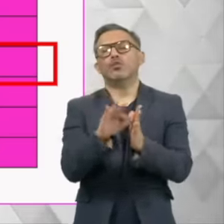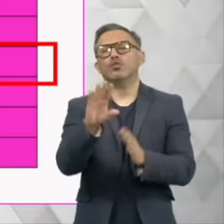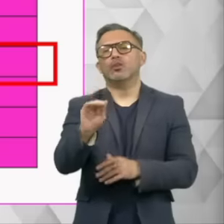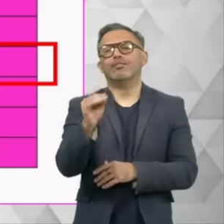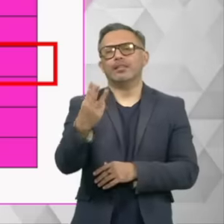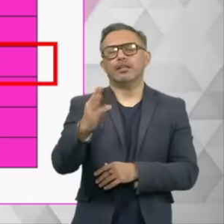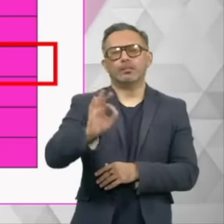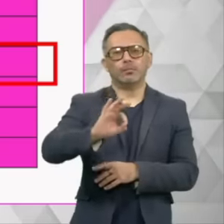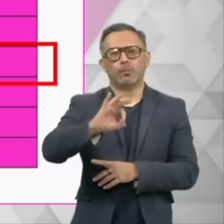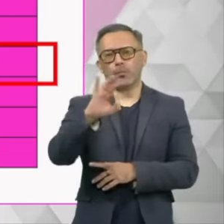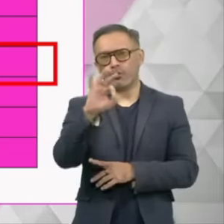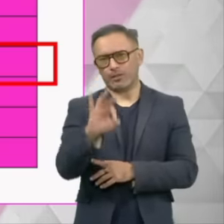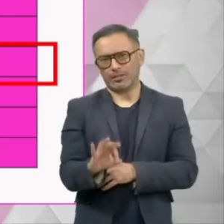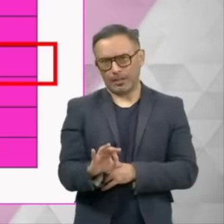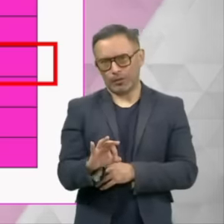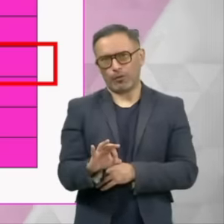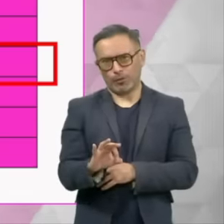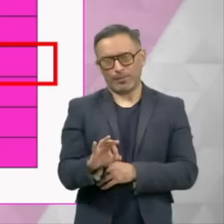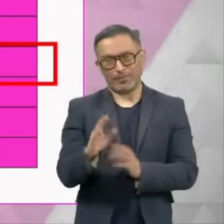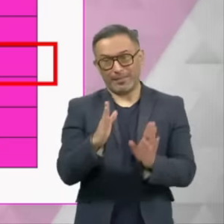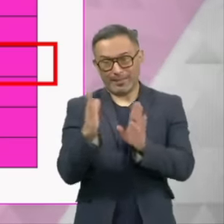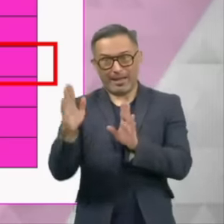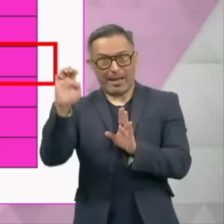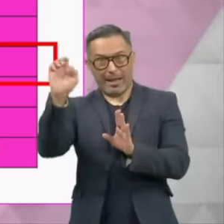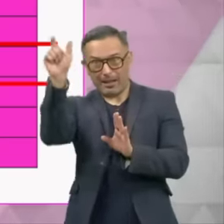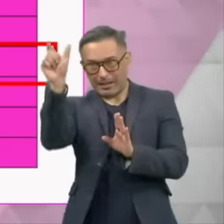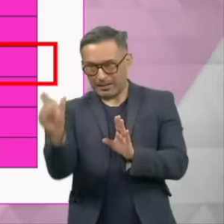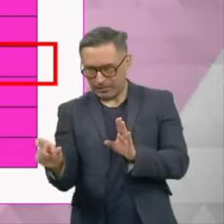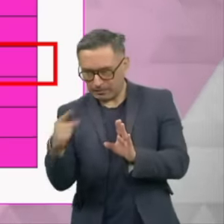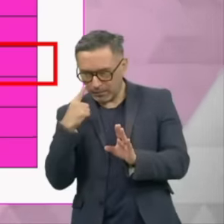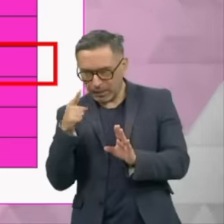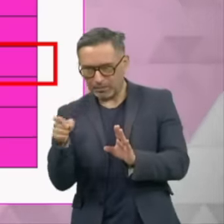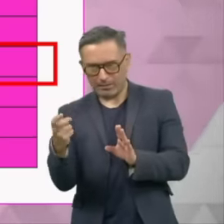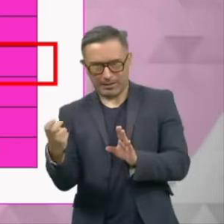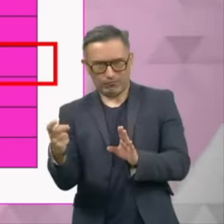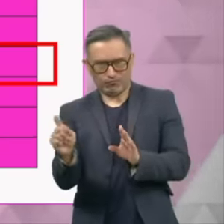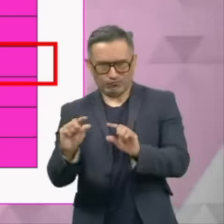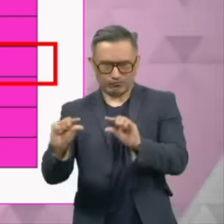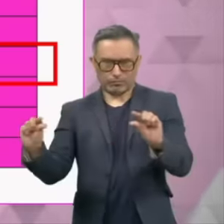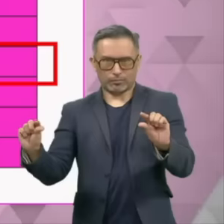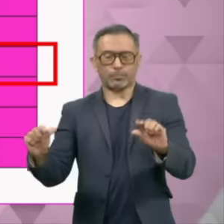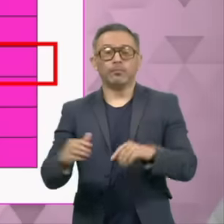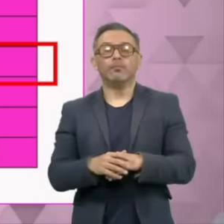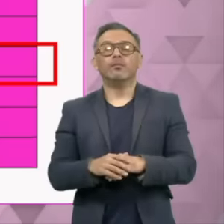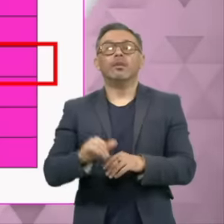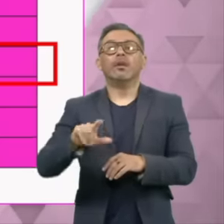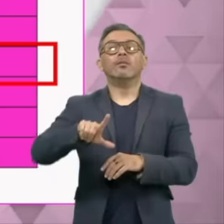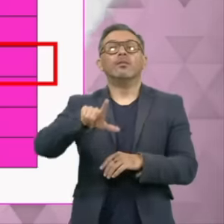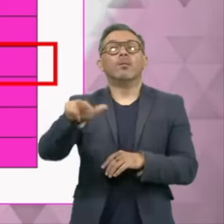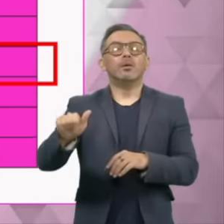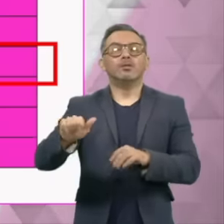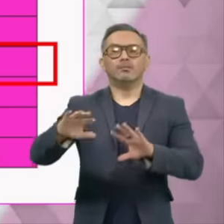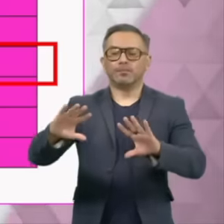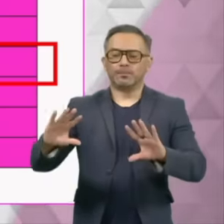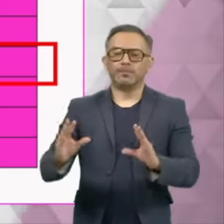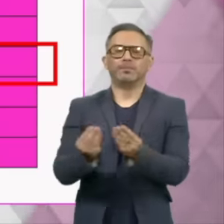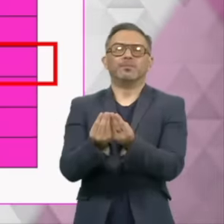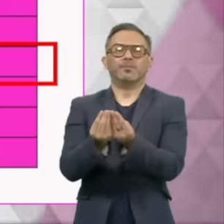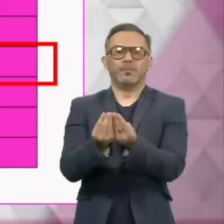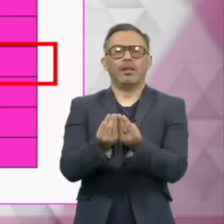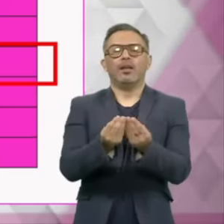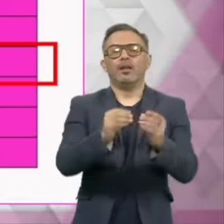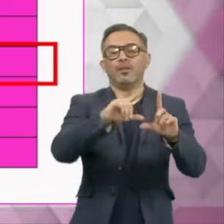0.93%, como se refleja en la columna E, lo que posteriormente se debe sumar a su votación